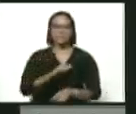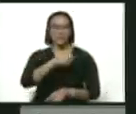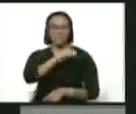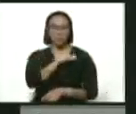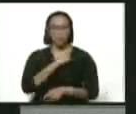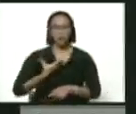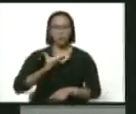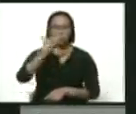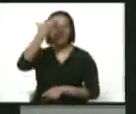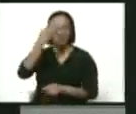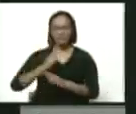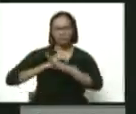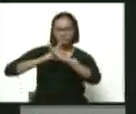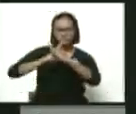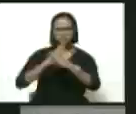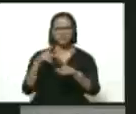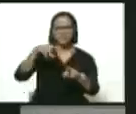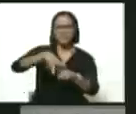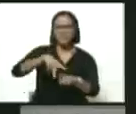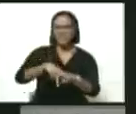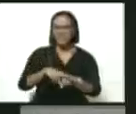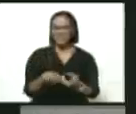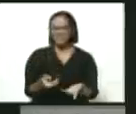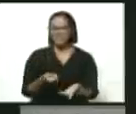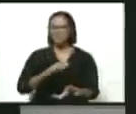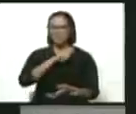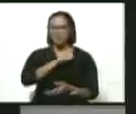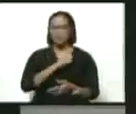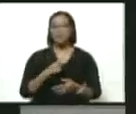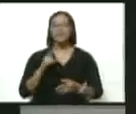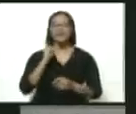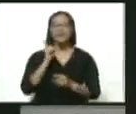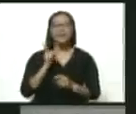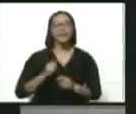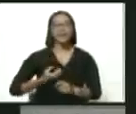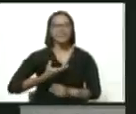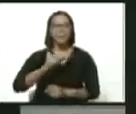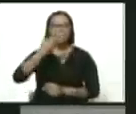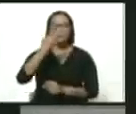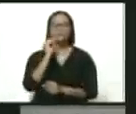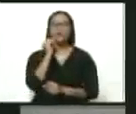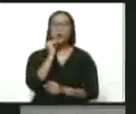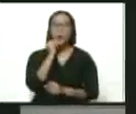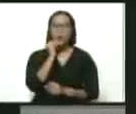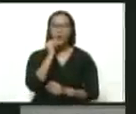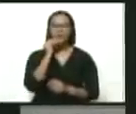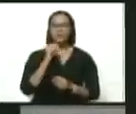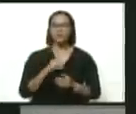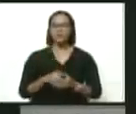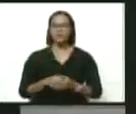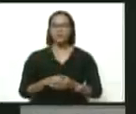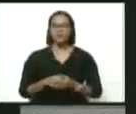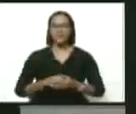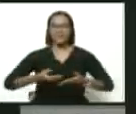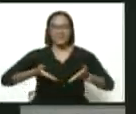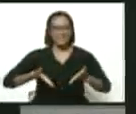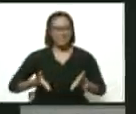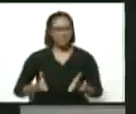espíritu anticolonialista. Ese era el espíritu de esa juventud de que